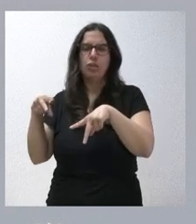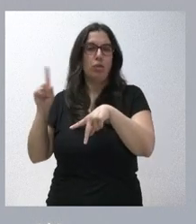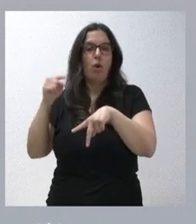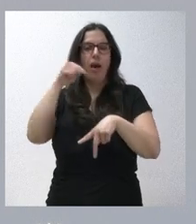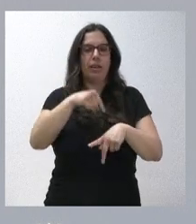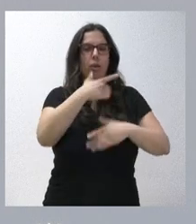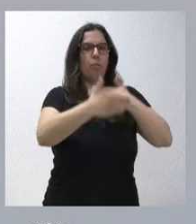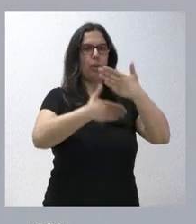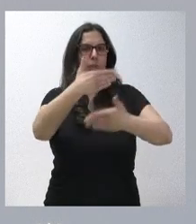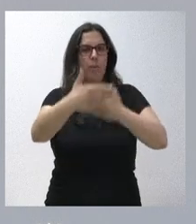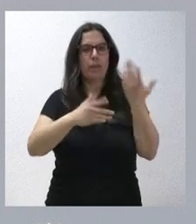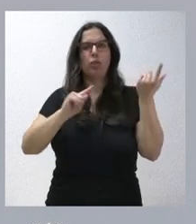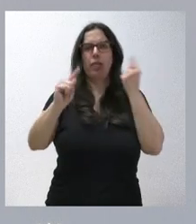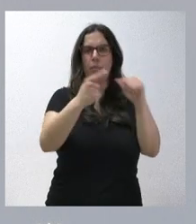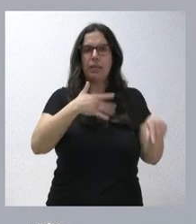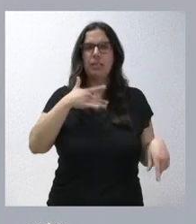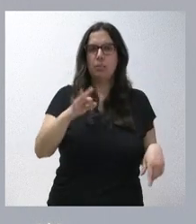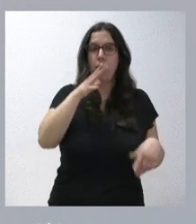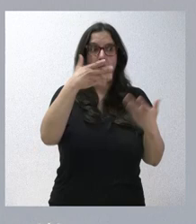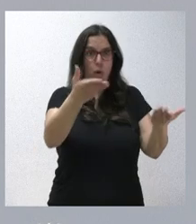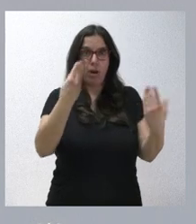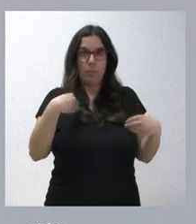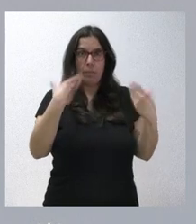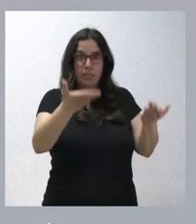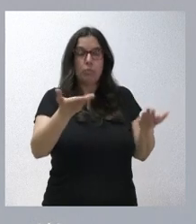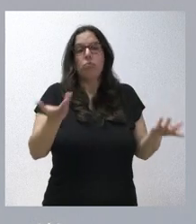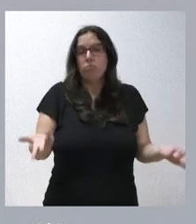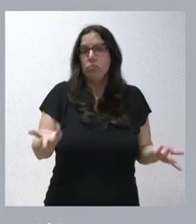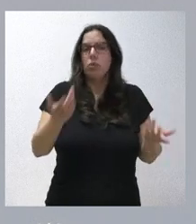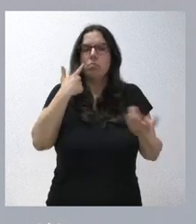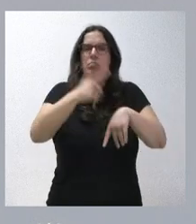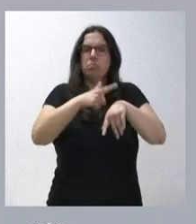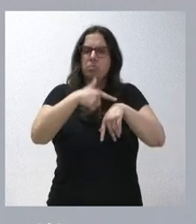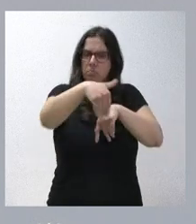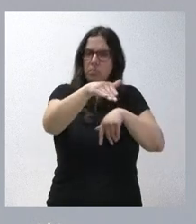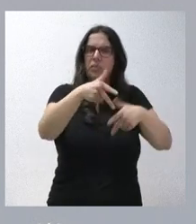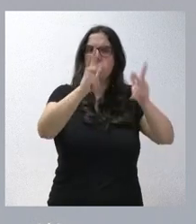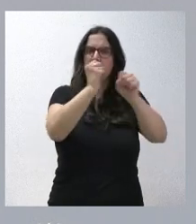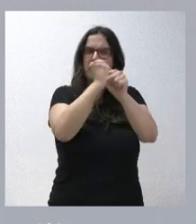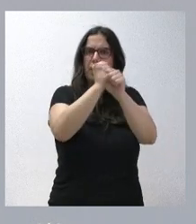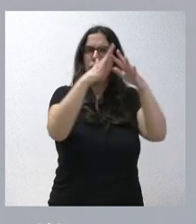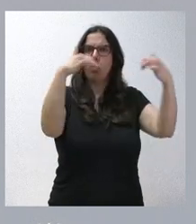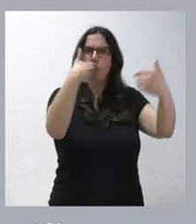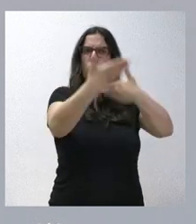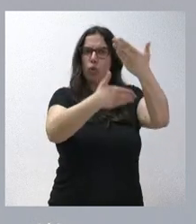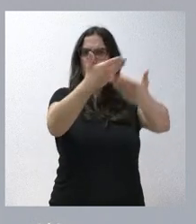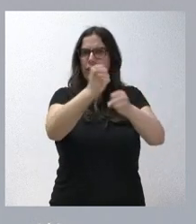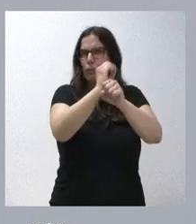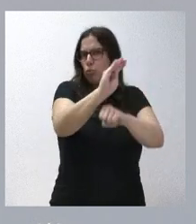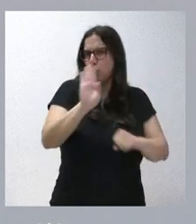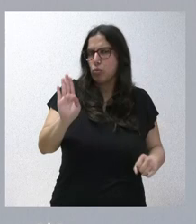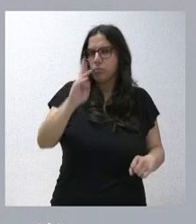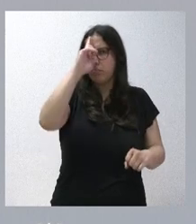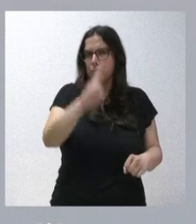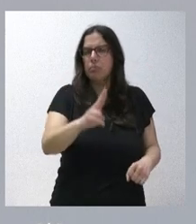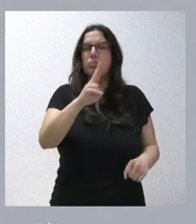procedimiento da lugar al debate y el debate se está produciendo y por tanto dejemos trabajar a las cortes de Castilla y león que esa es su tarea y dejemos